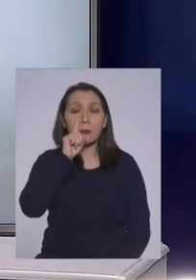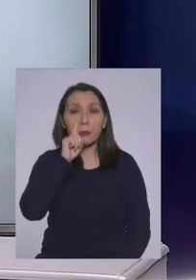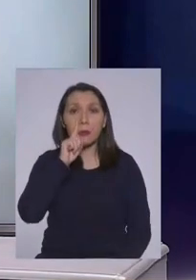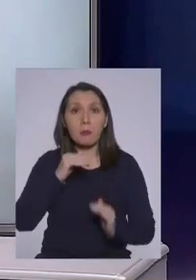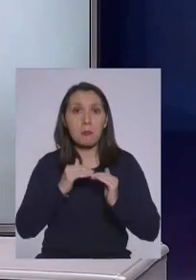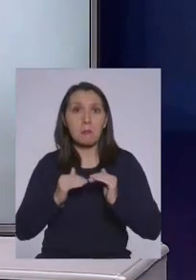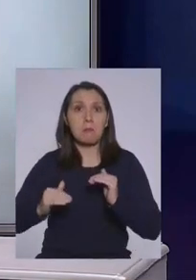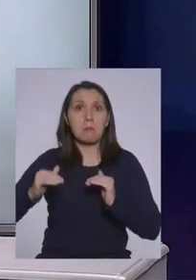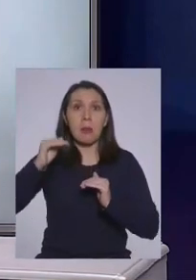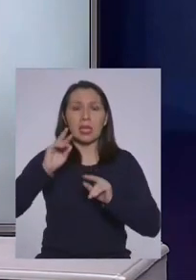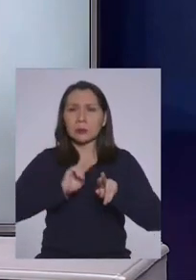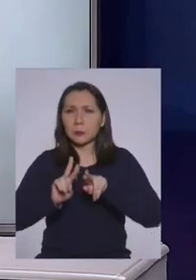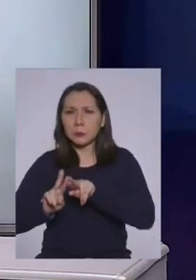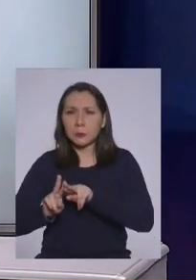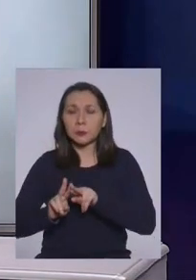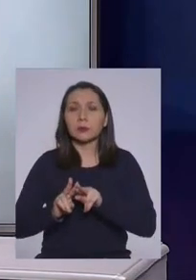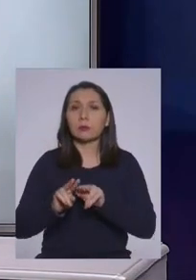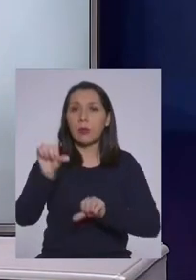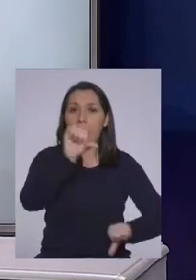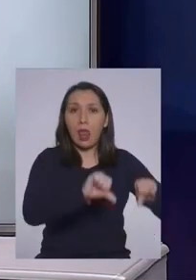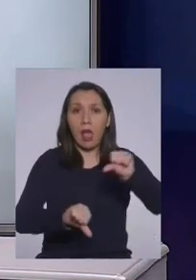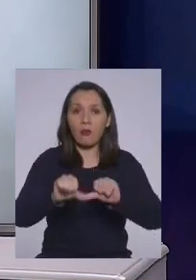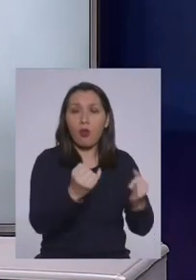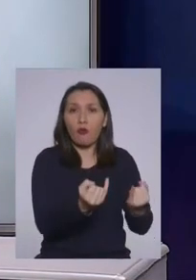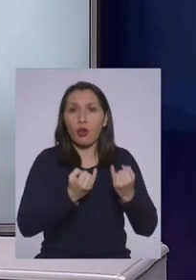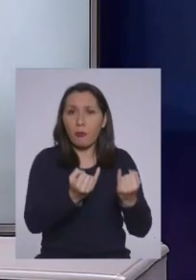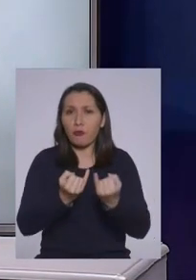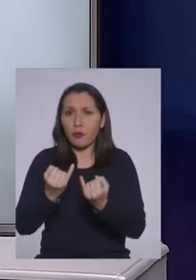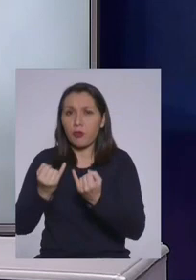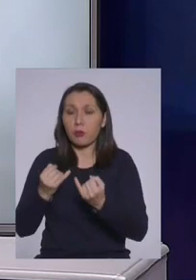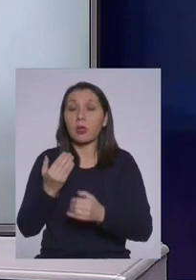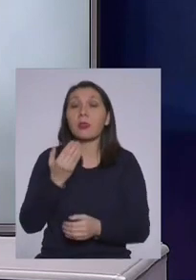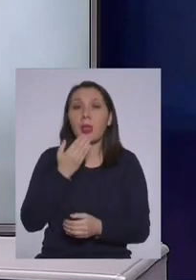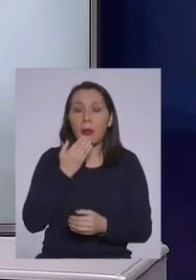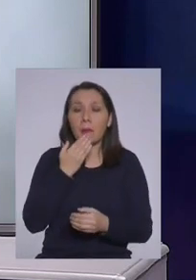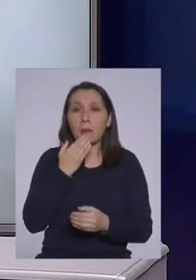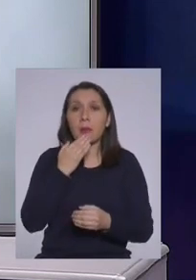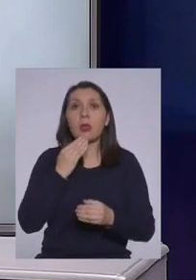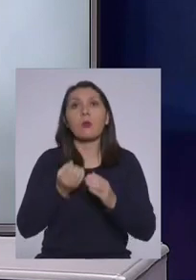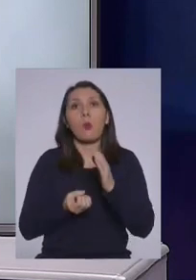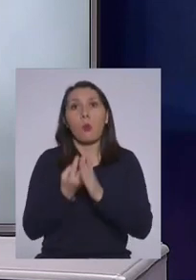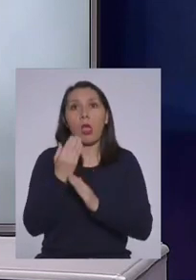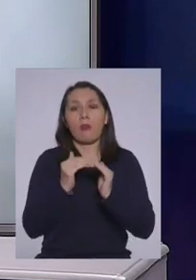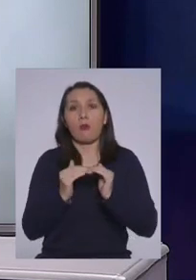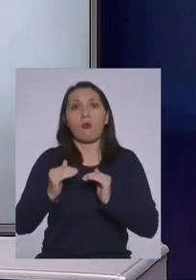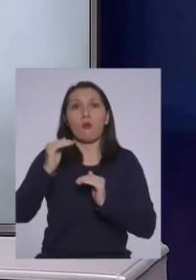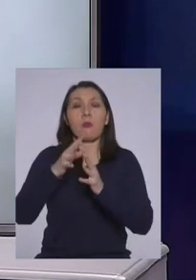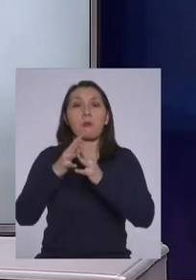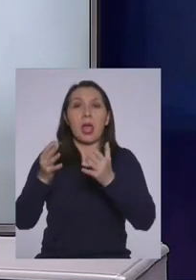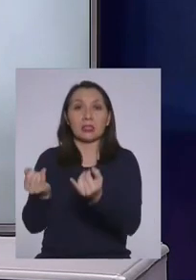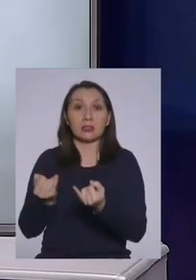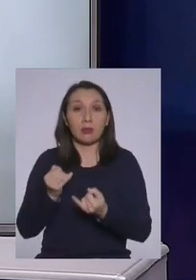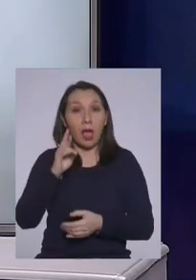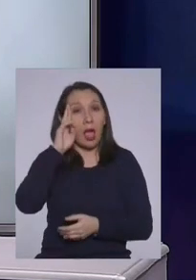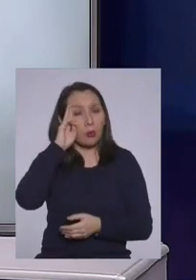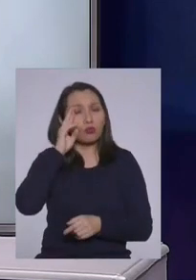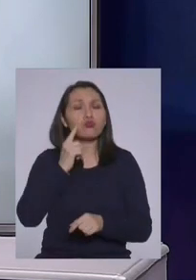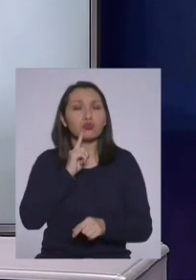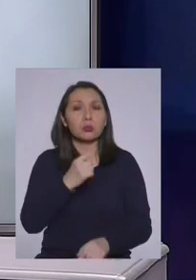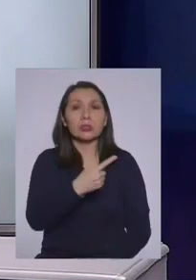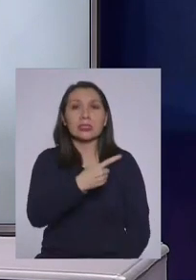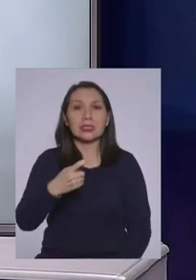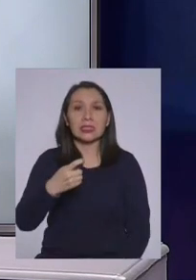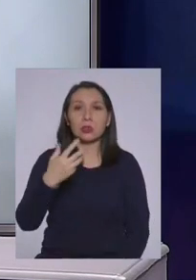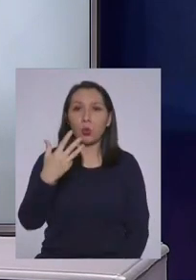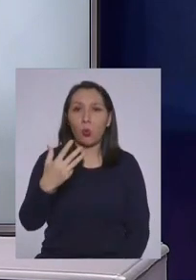días más altos y con una cantidad de laboratorios informando también, marcando un nuevo récord. Hay que recordar, ya tenemos